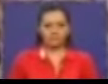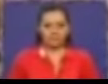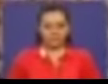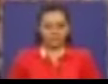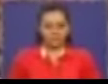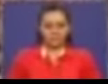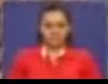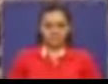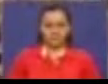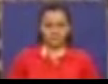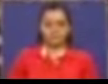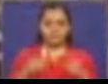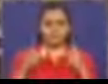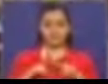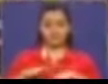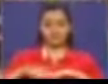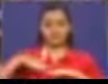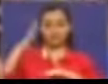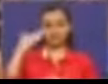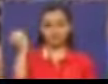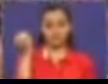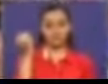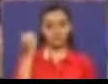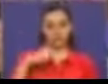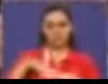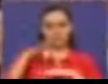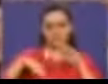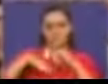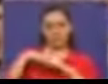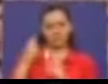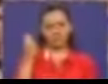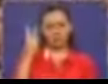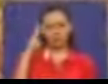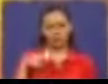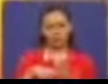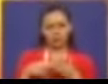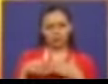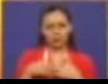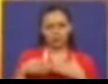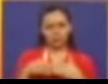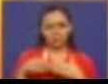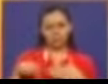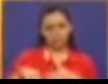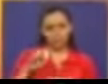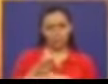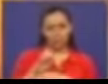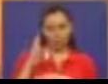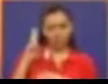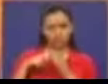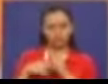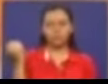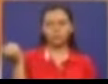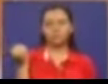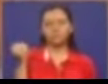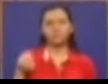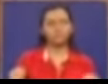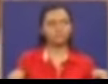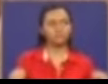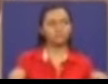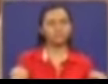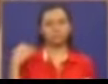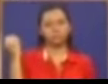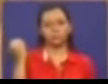vencer. Incluso ya está demasiado alta la pensión máxima, se acerca a los $2,000, que para un medio como el Ecuador es bastante alto,